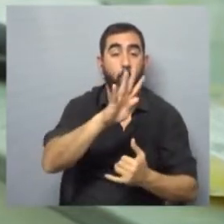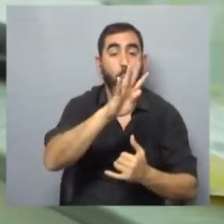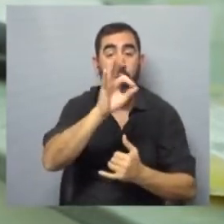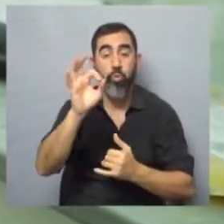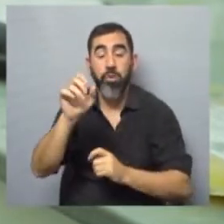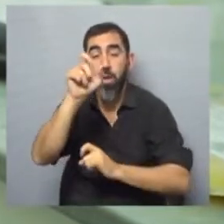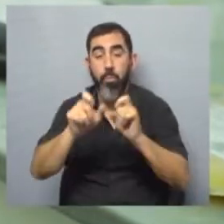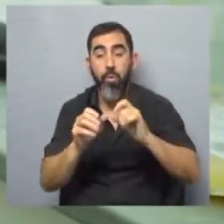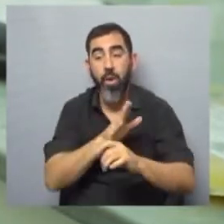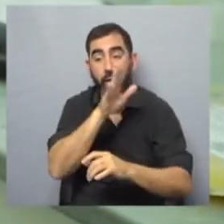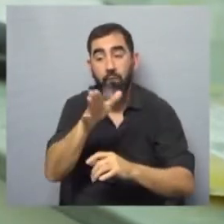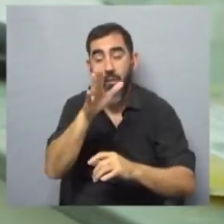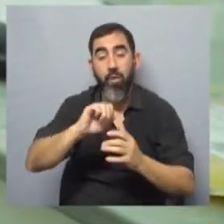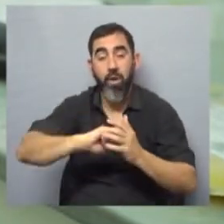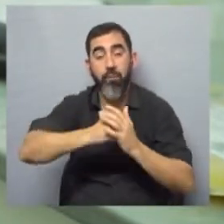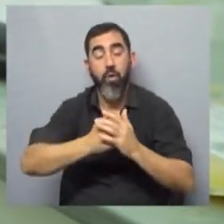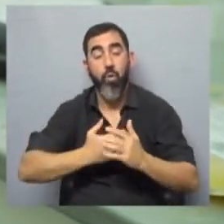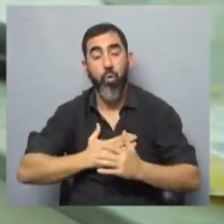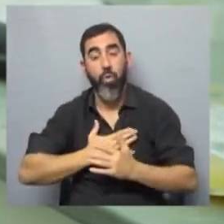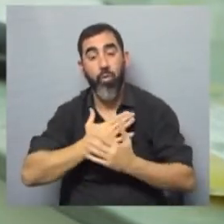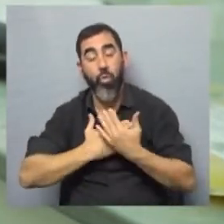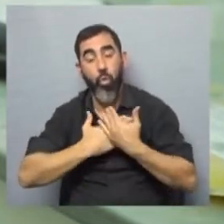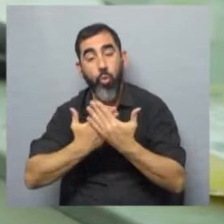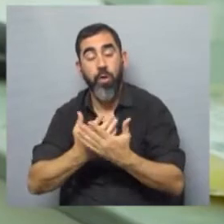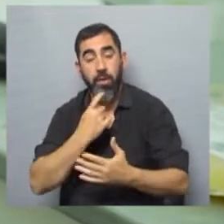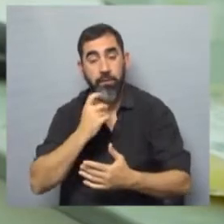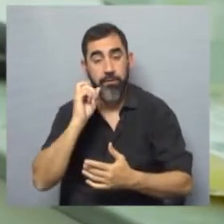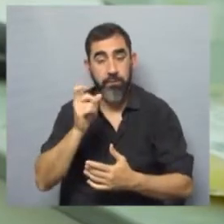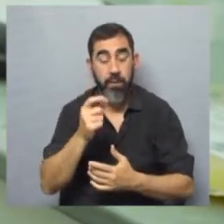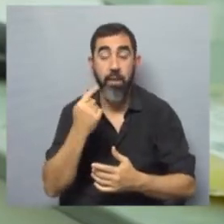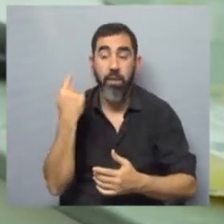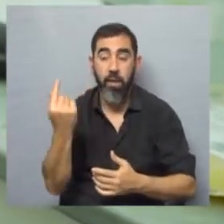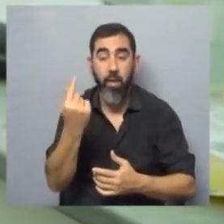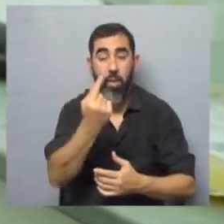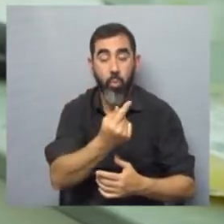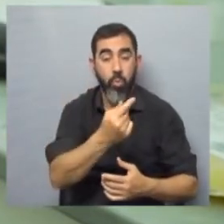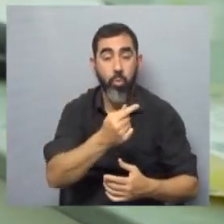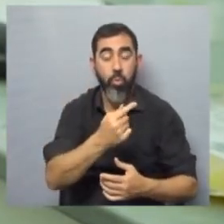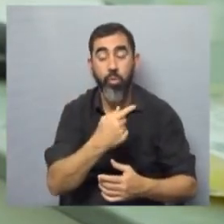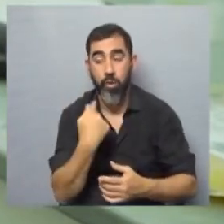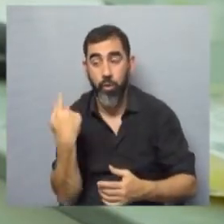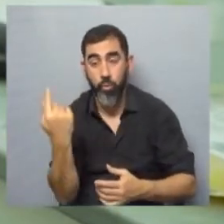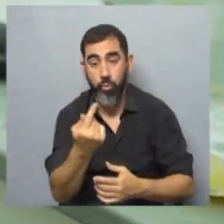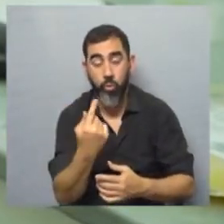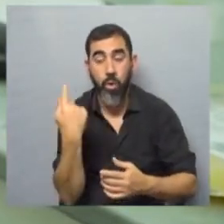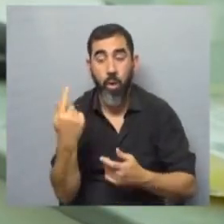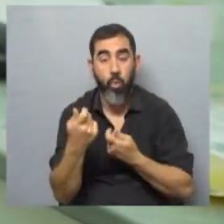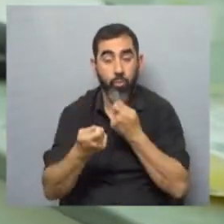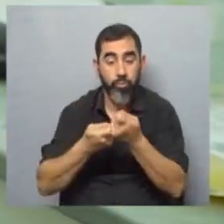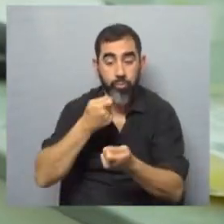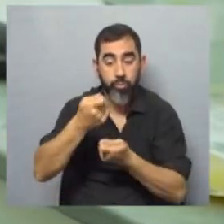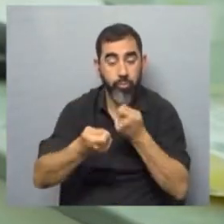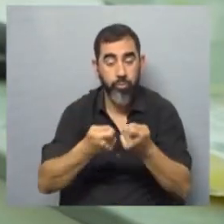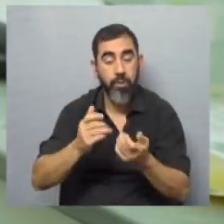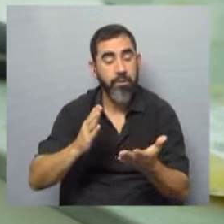que concurran a los bancos de sangre. De cada uno de estos y de cada uno de nosotros y de cada uno que pone su brazo,